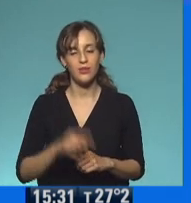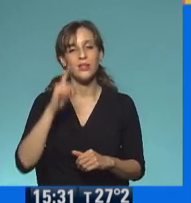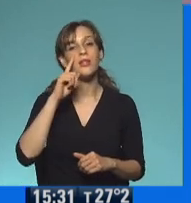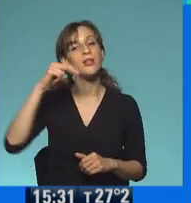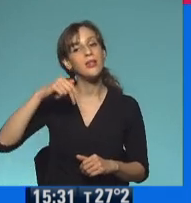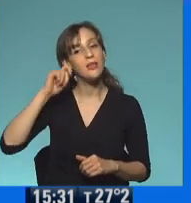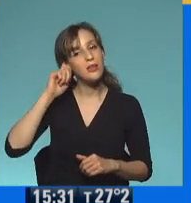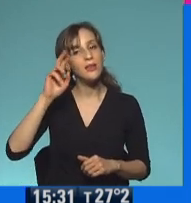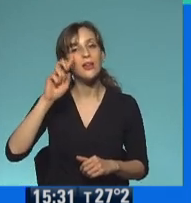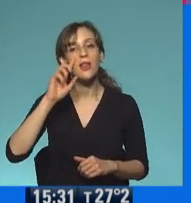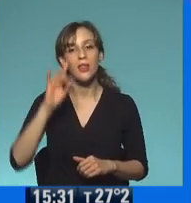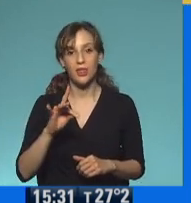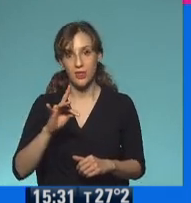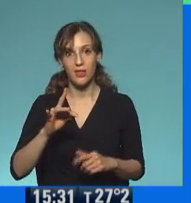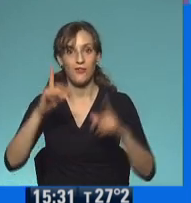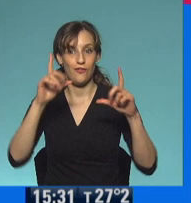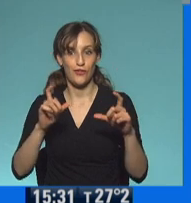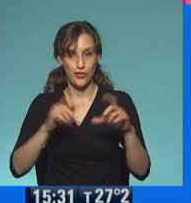Ingrid, foto de la foto.